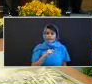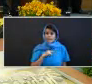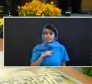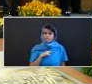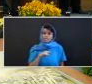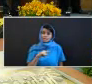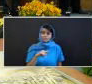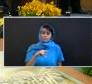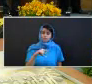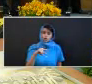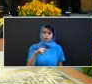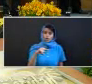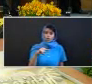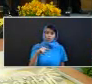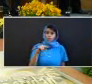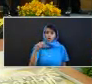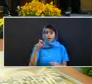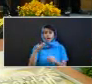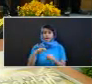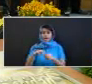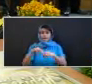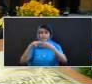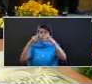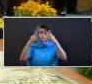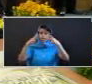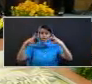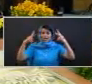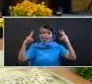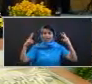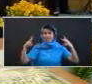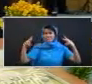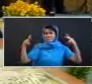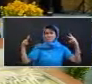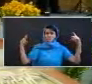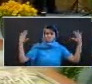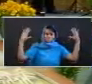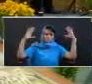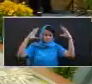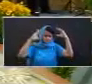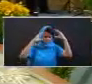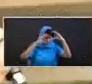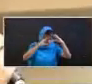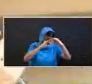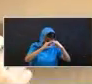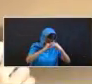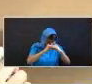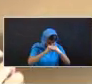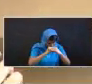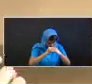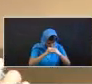Estando en valles de oscuridad,